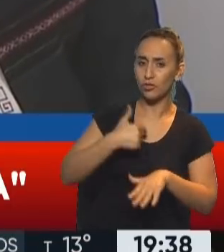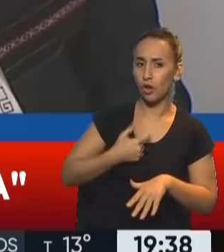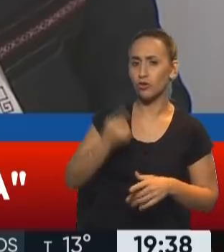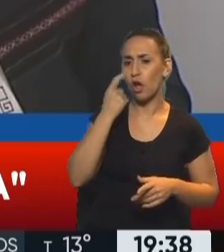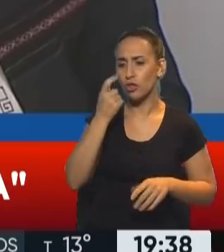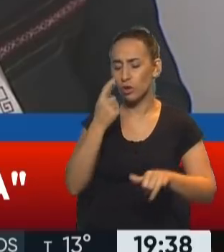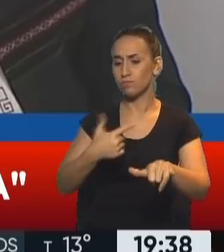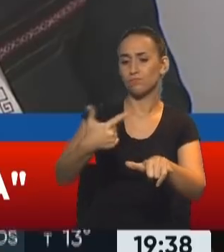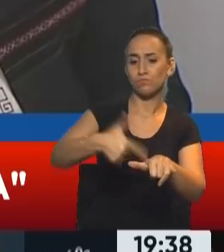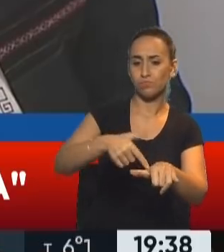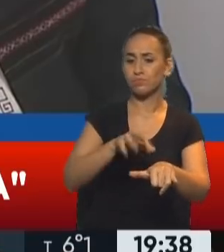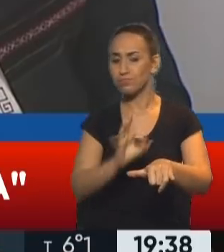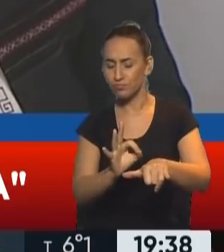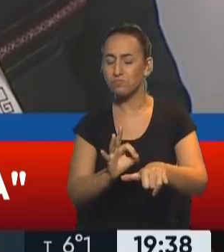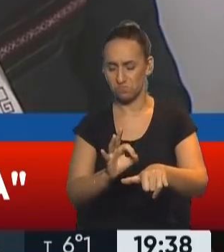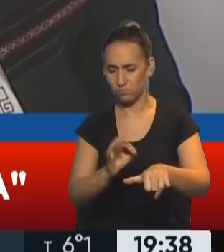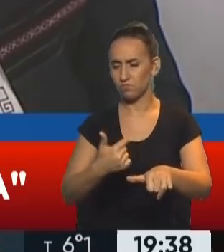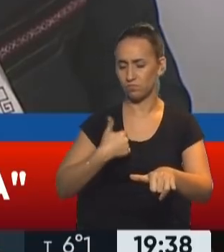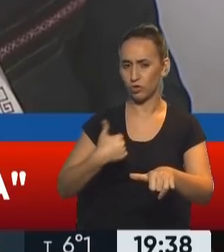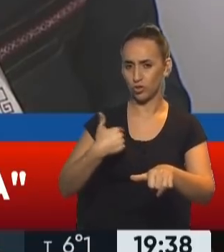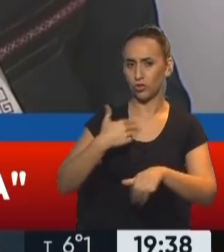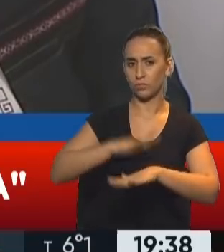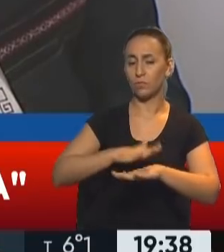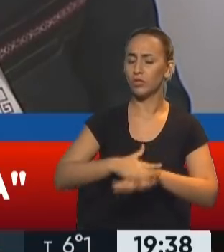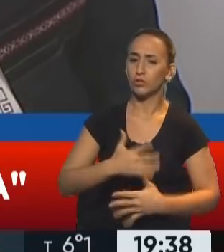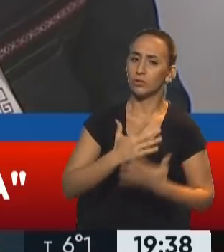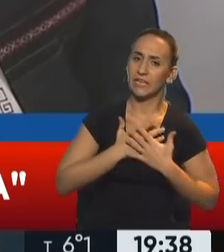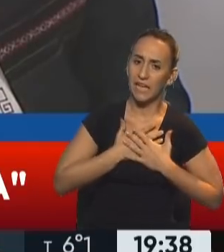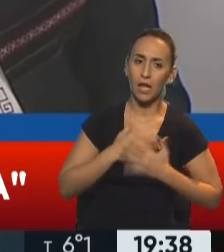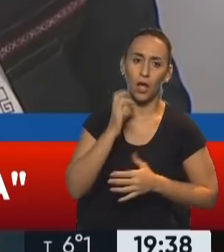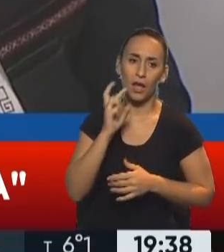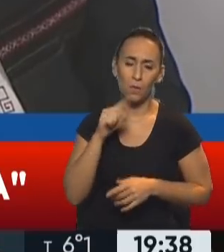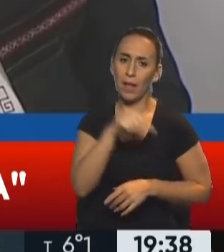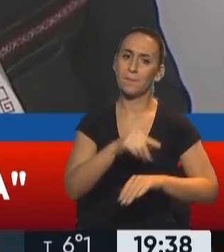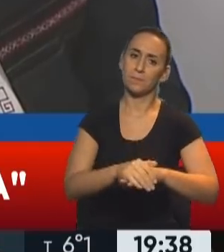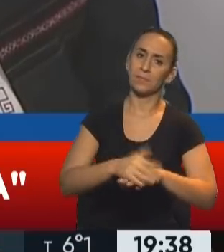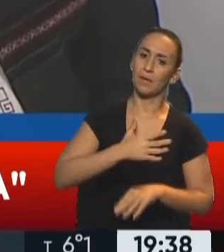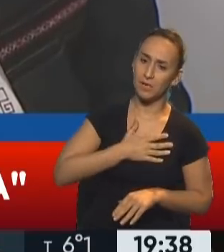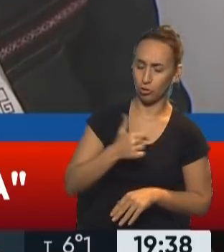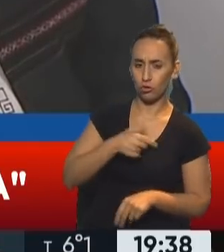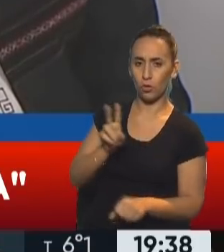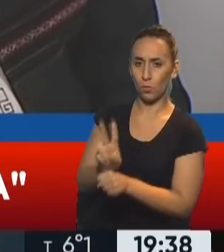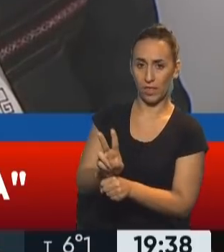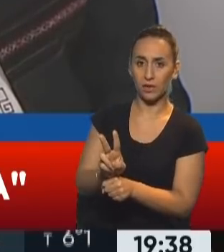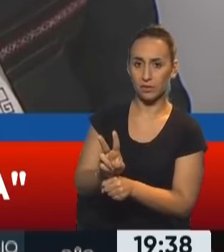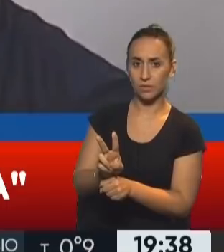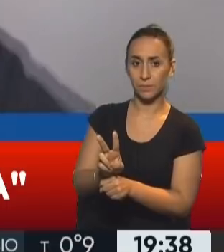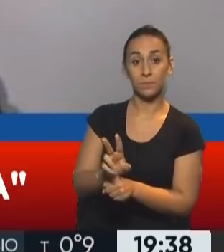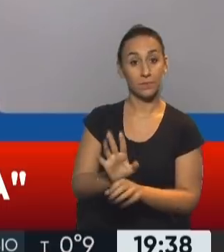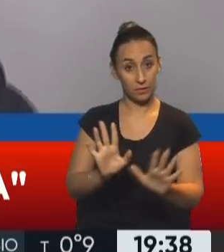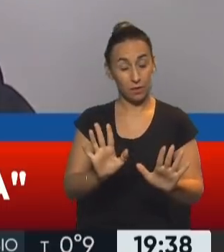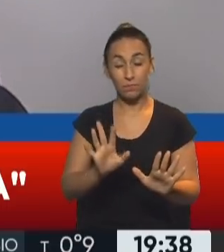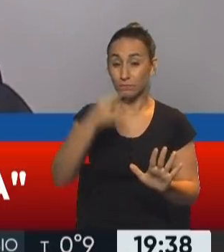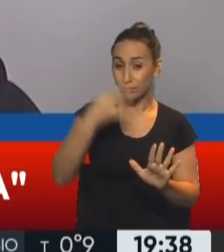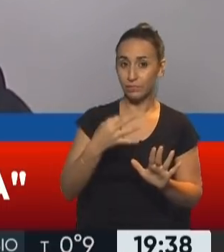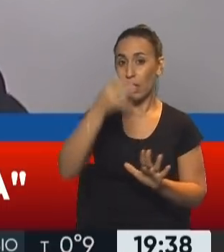el combustible, porque a Evo lo quiero, Evo es mi amigo y voy a cuidarlo. Lo cierto es que a las